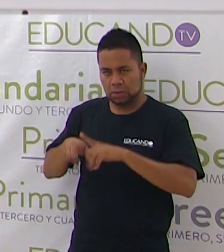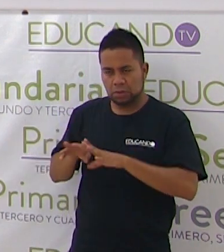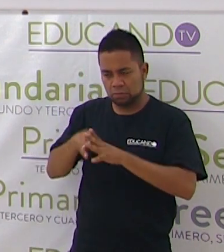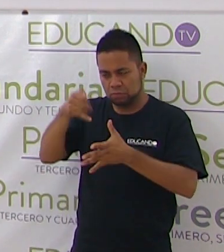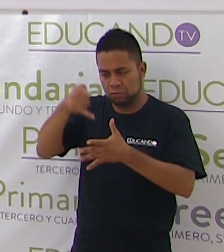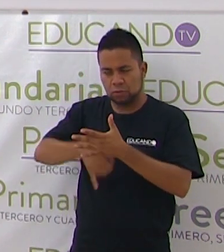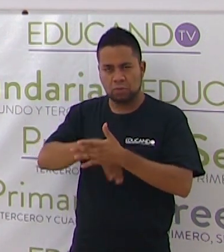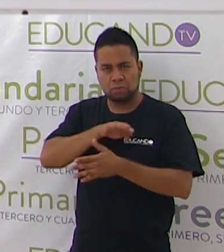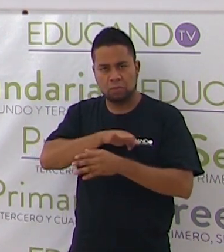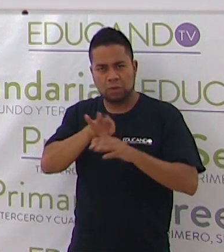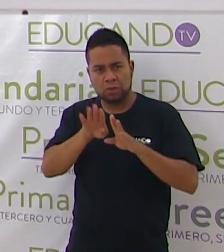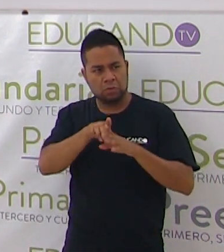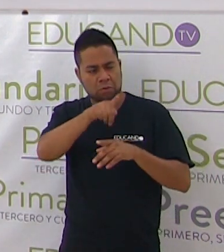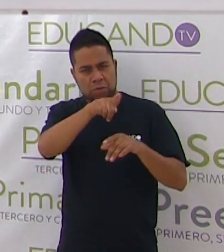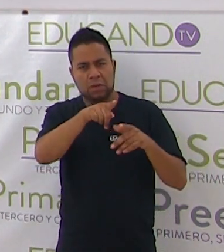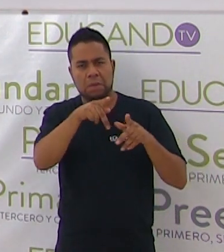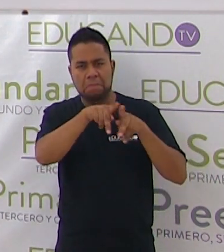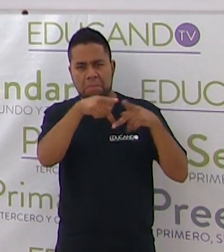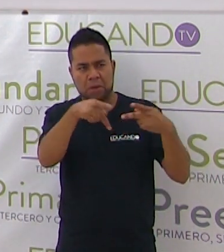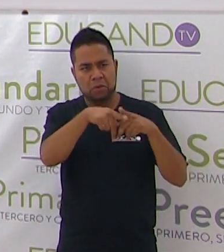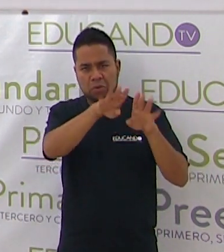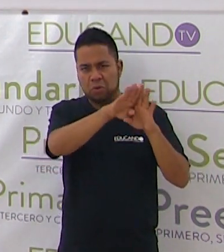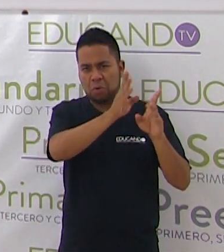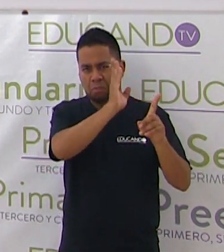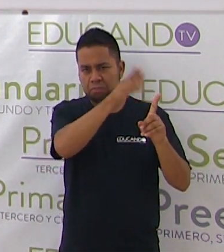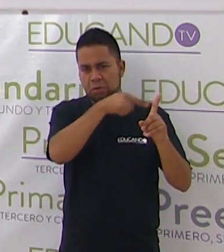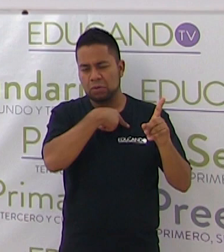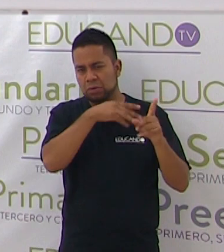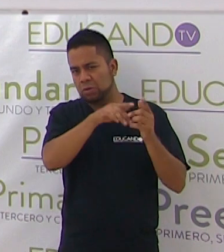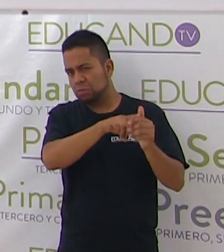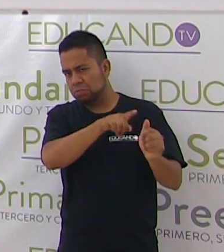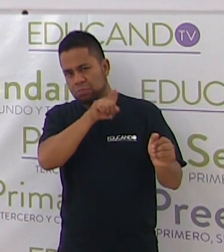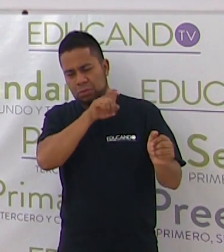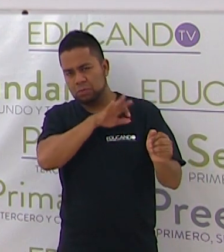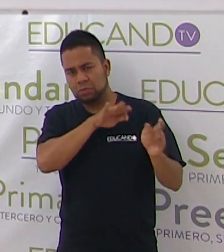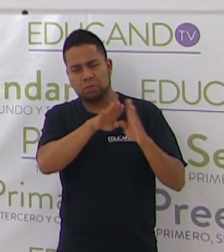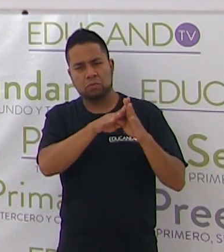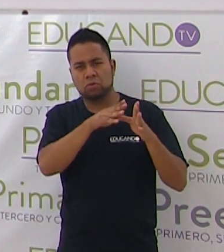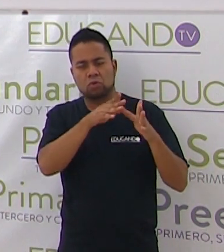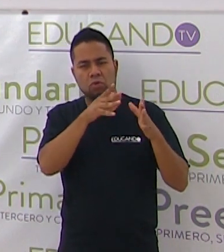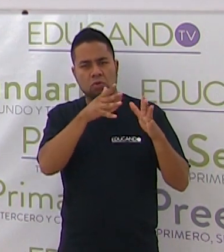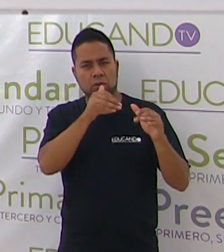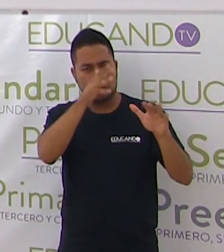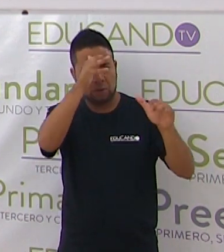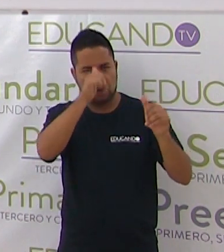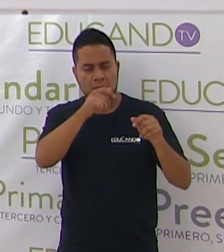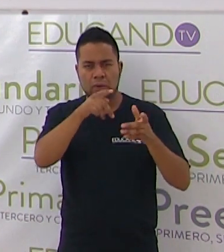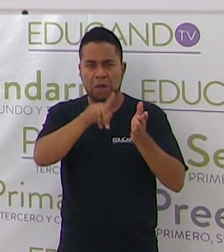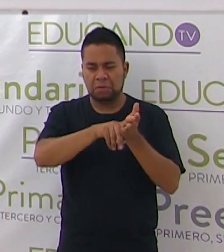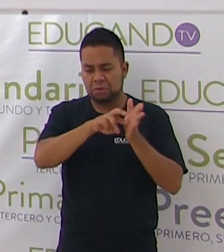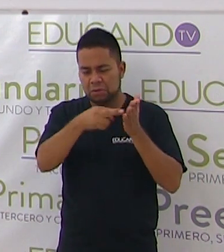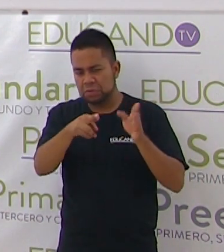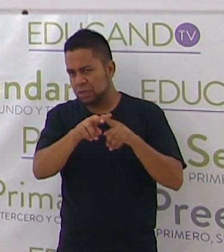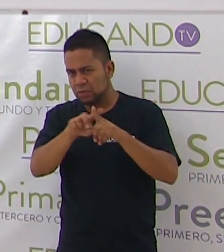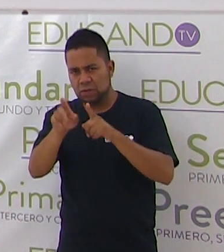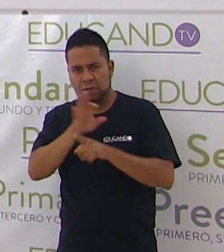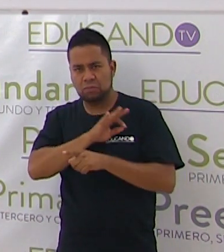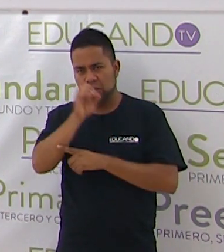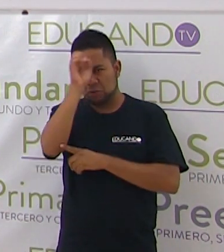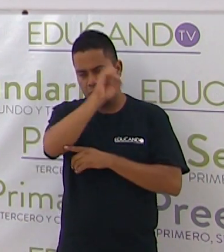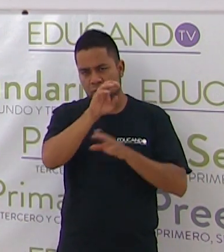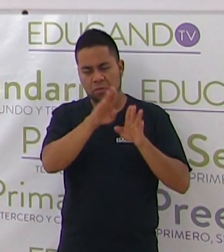puede diferir de la línea editorial del periódico o de la revista en la que está siendo publicado.